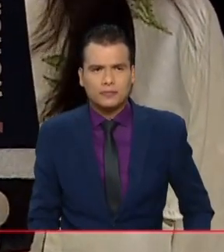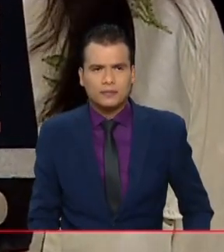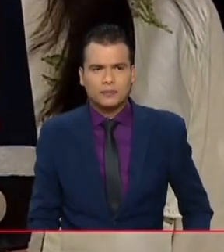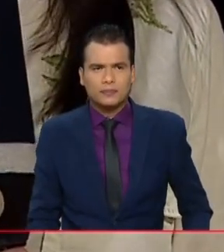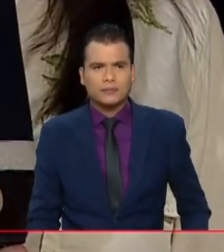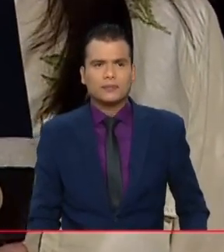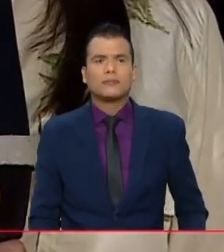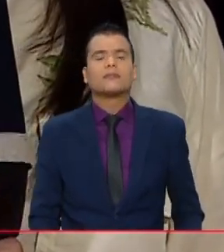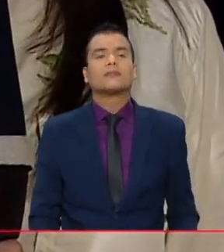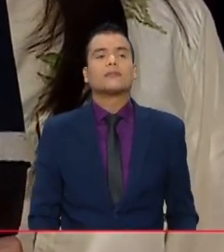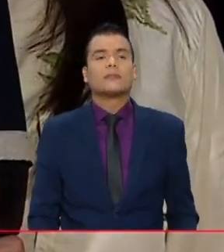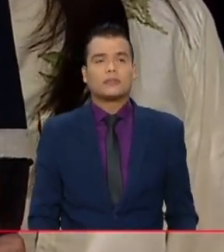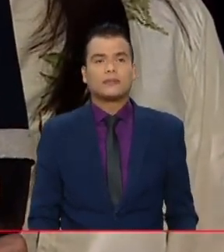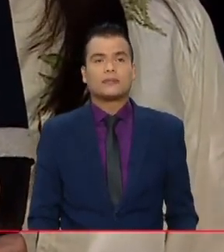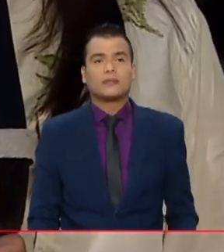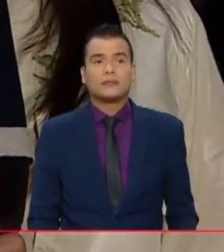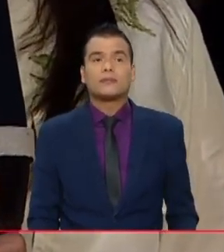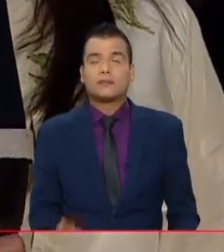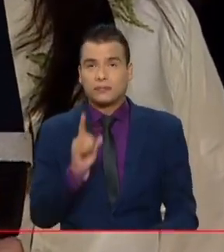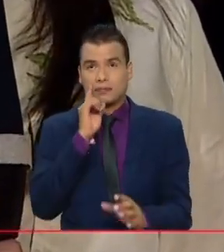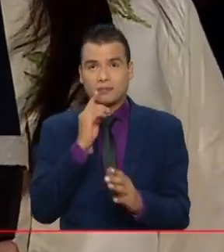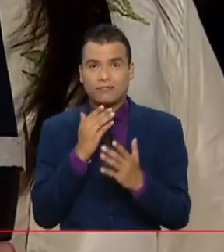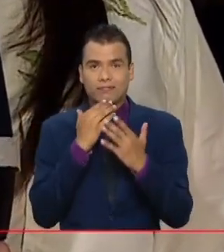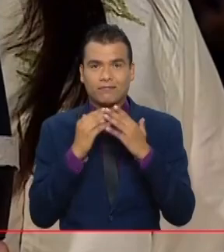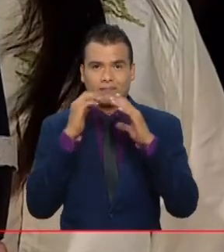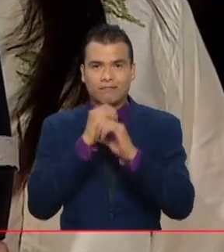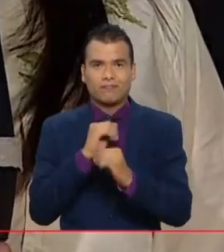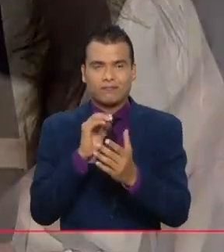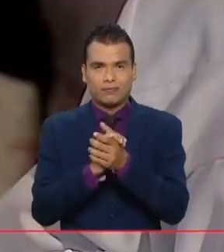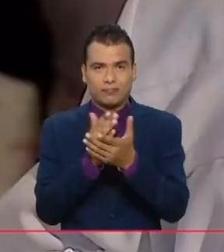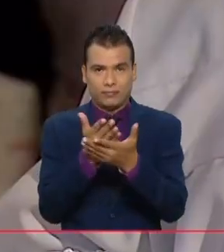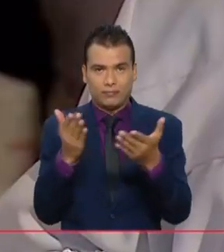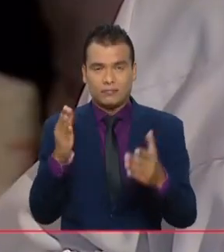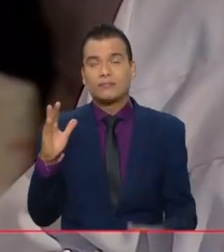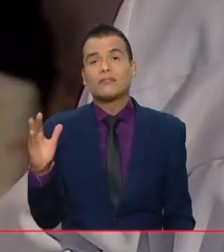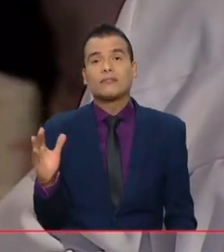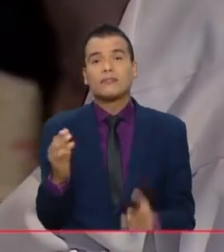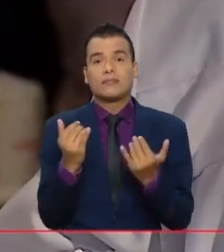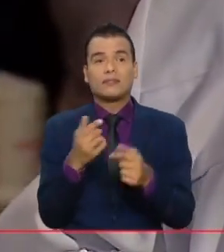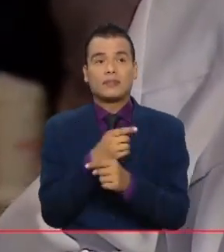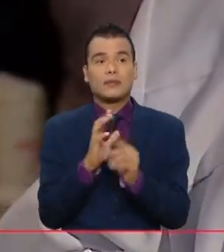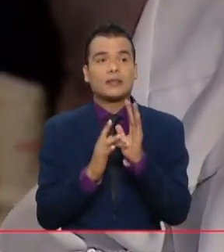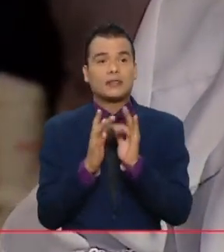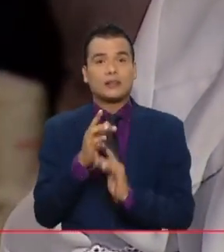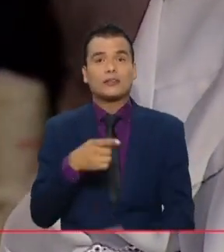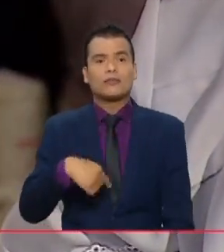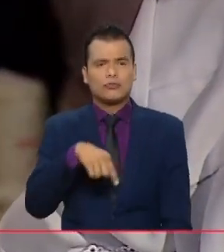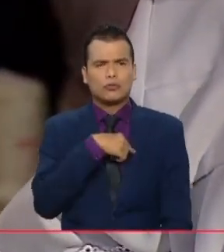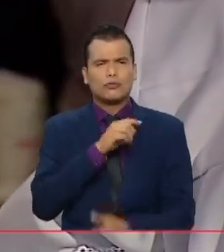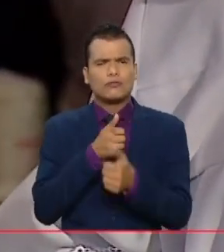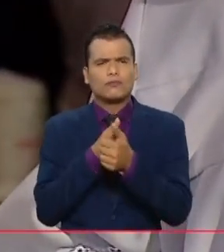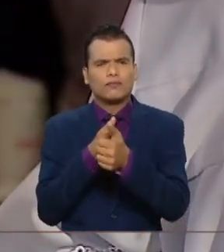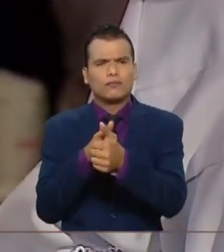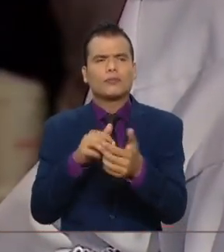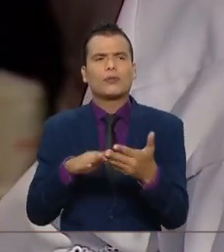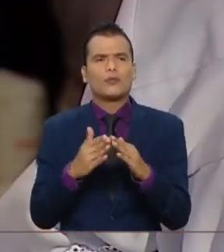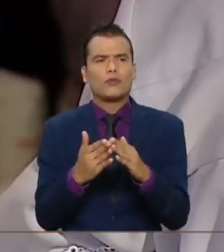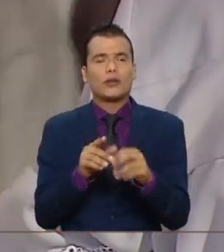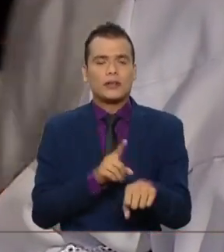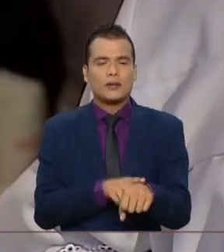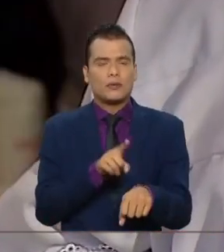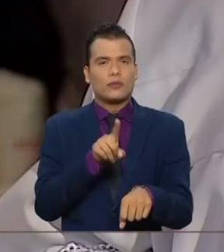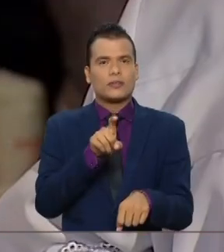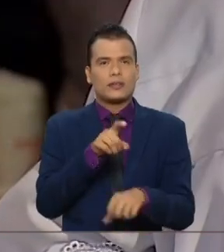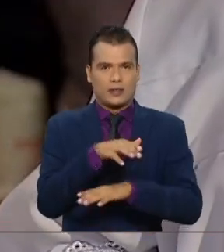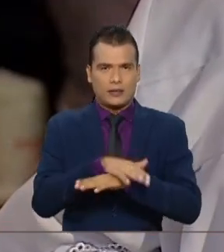Estefanía, televidentes, como usted lo ha dicho, continuamos acompañando a la comunidad en esta Semana Santa. A las 6 de la tarde se llevó a cabo la procesión de la